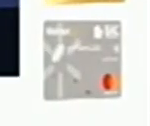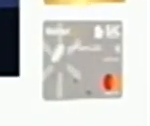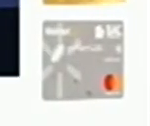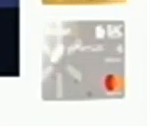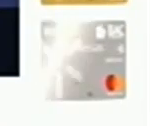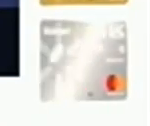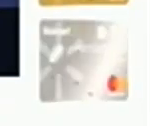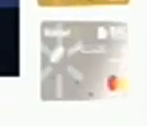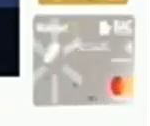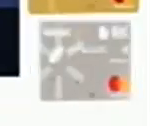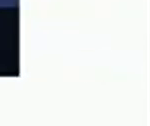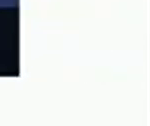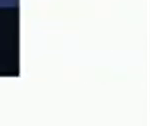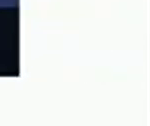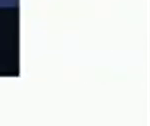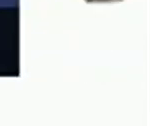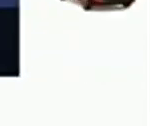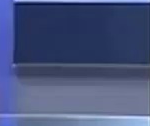www.backcredomatic.com.